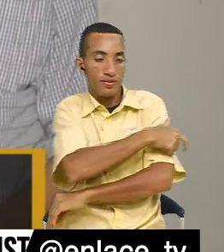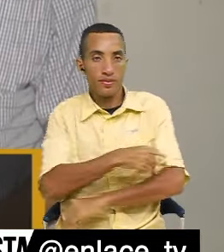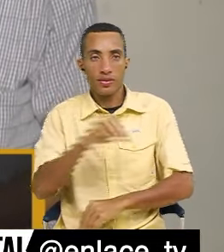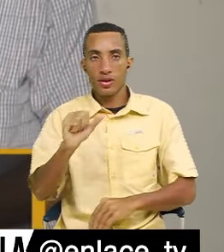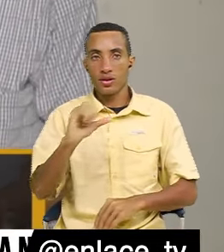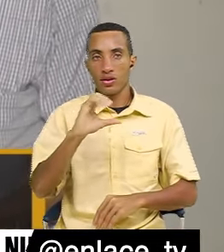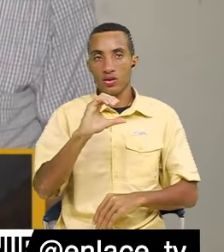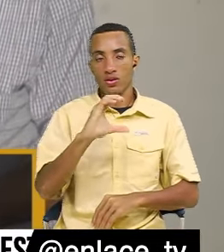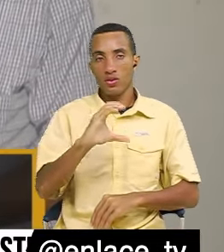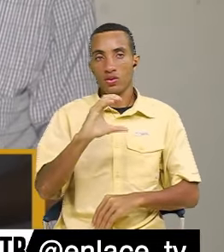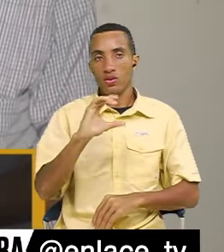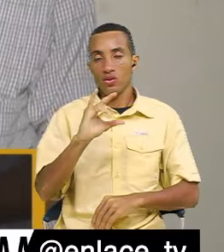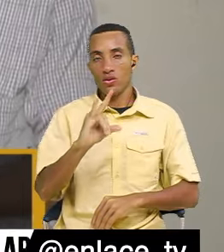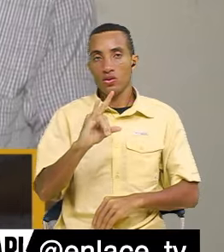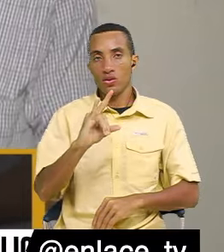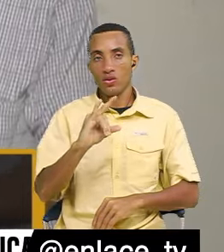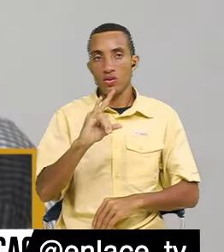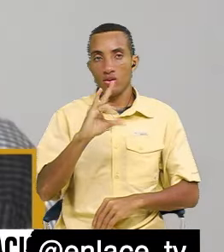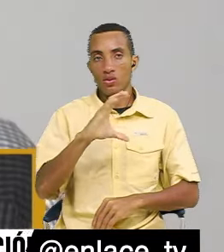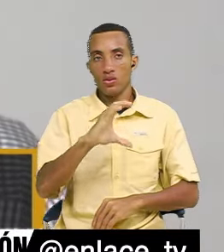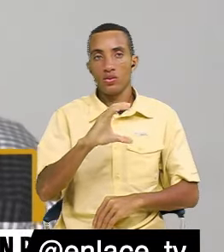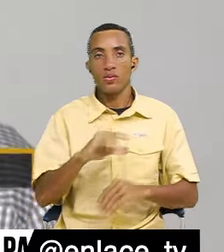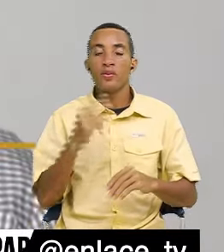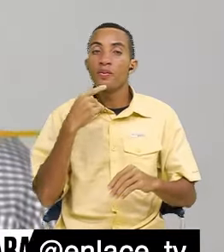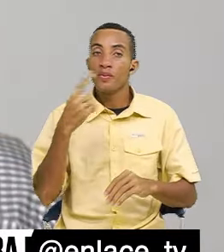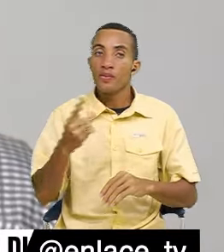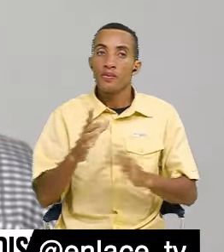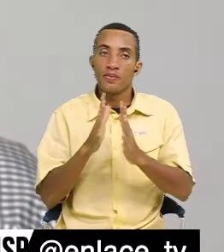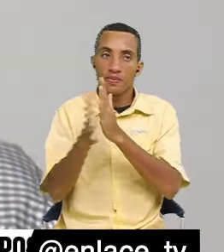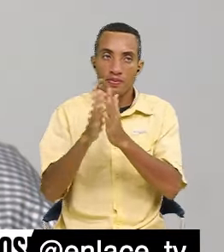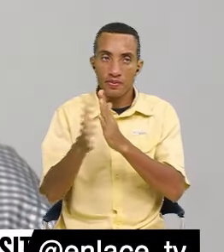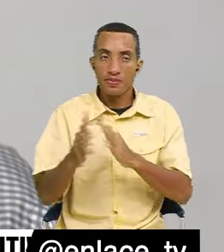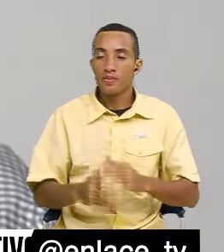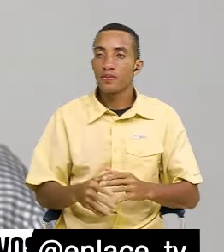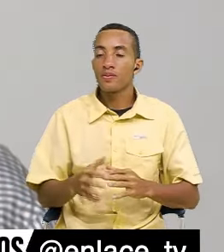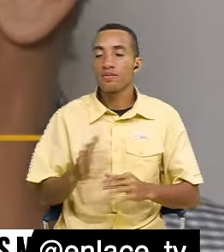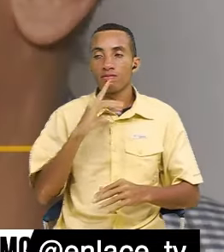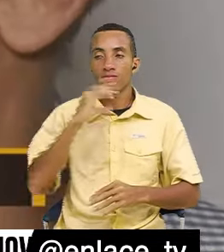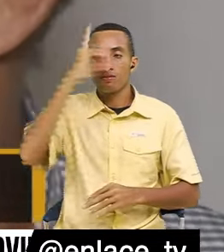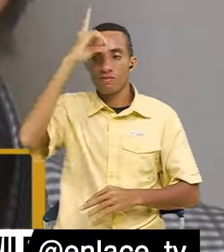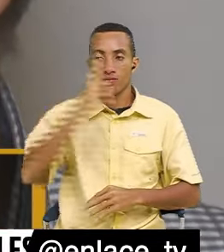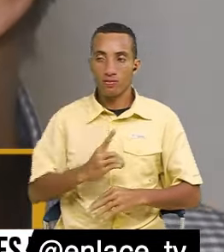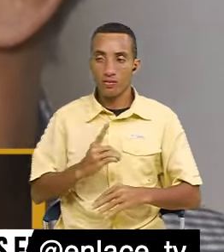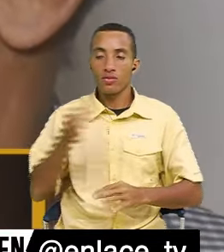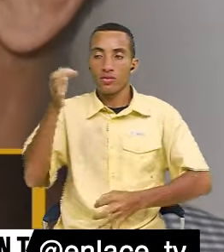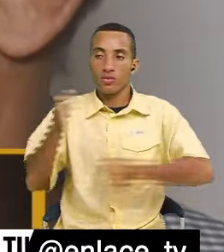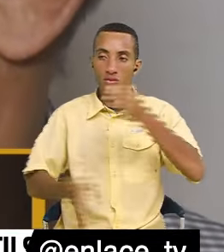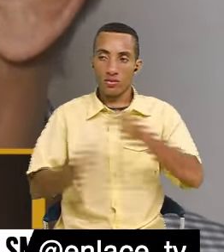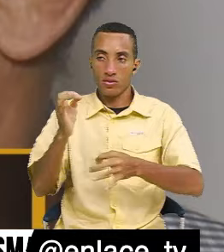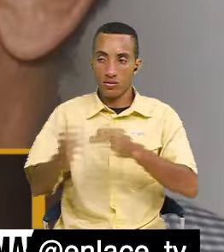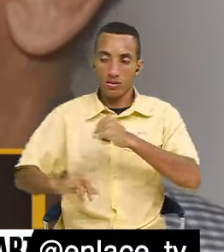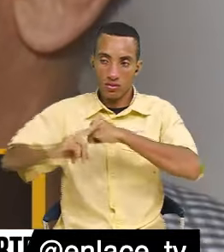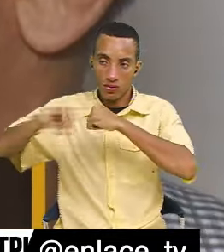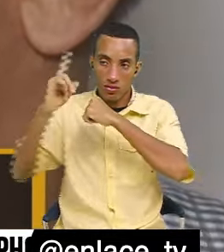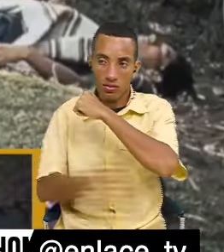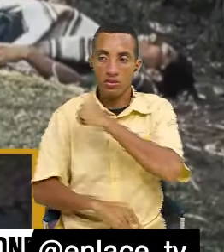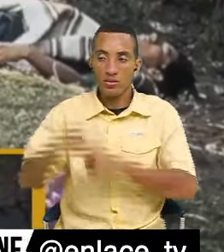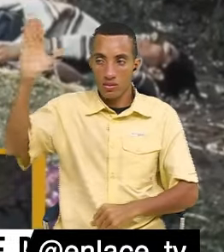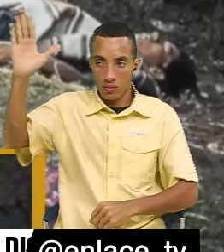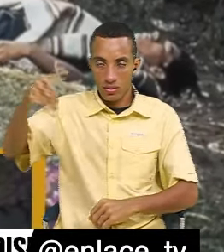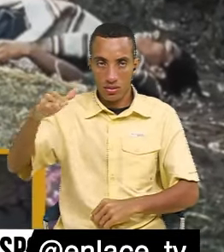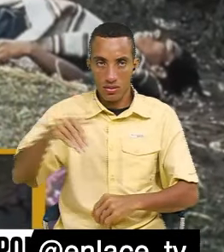con uno de los abogados del colectivo Javier Alvear Restrepo sobre la decisión de la justicia penal de llamar a juicio al ex jefe de seguridad de Ecopetrol por